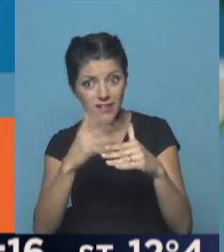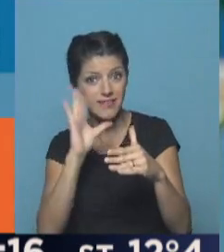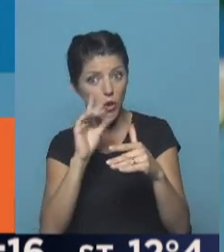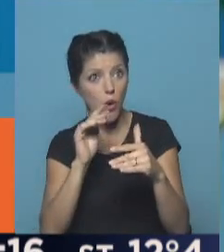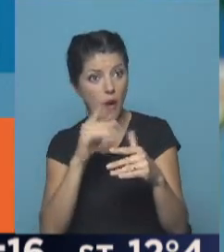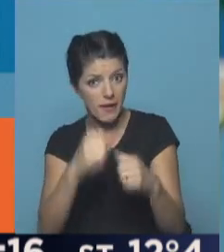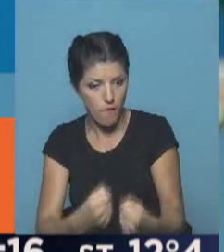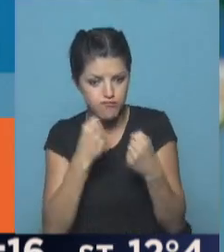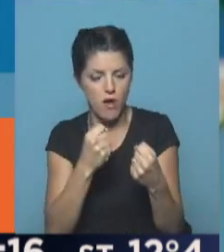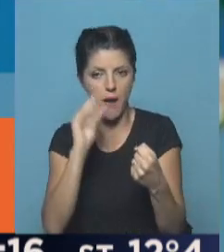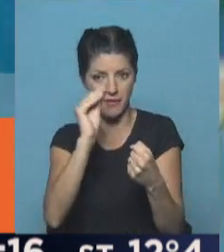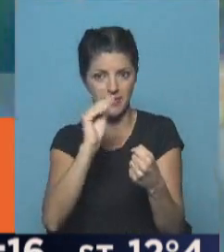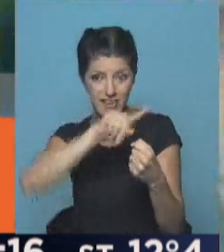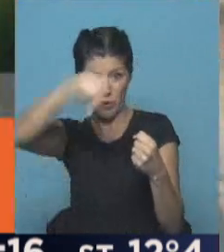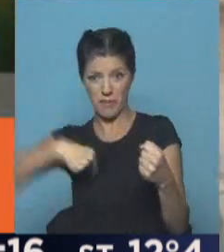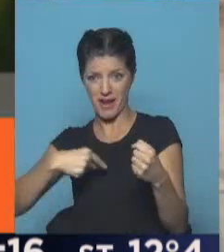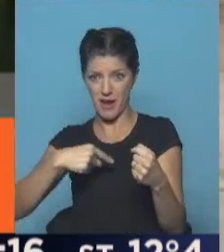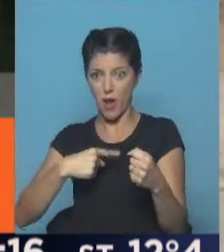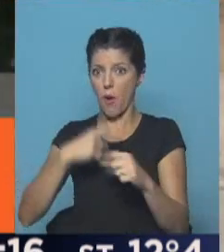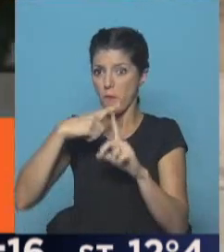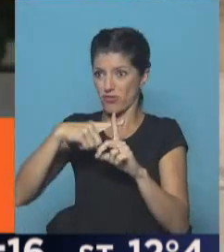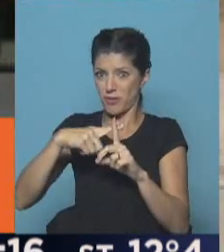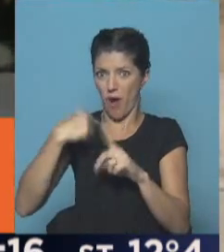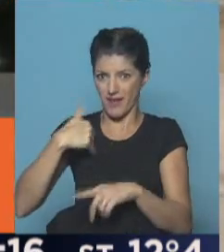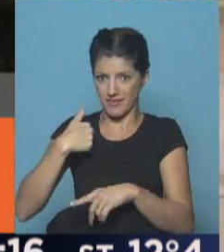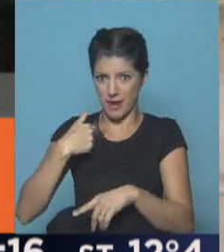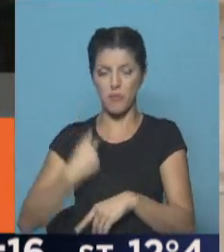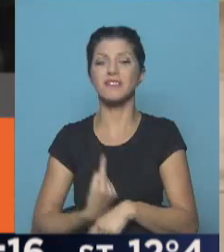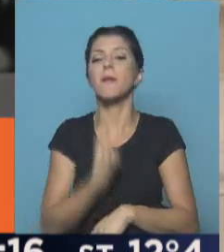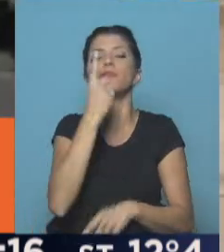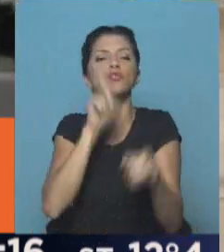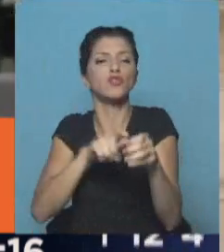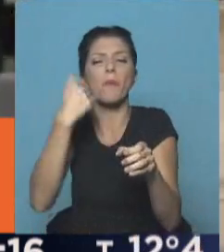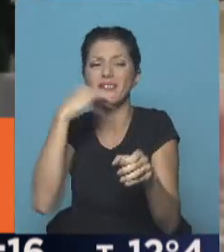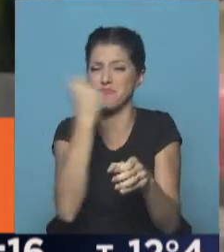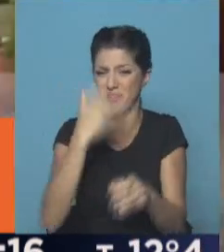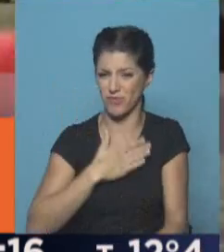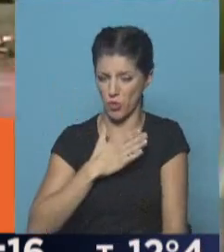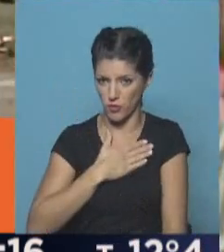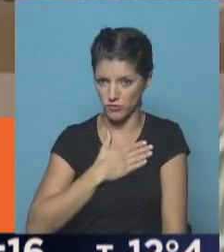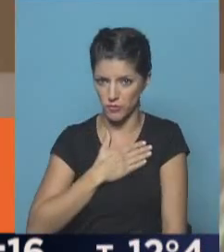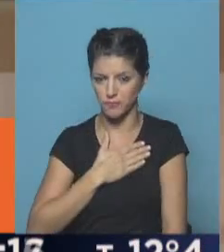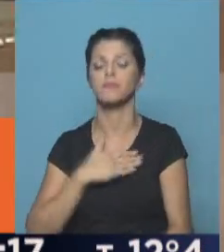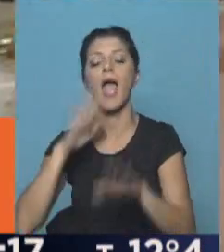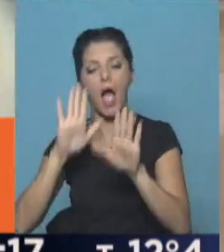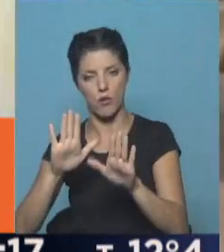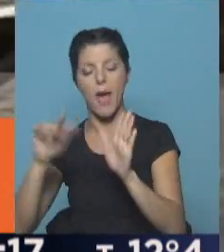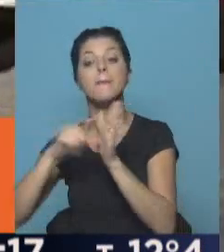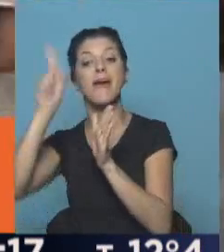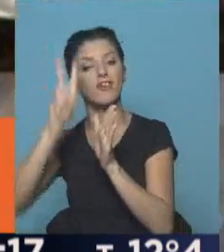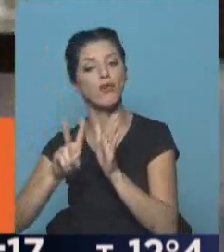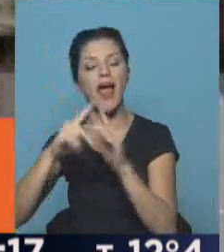los argentinos, porque Brasil es nuestro principal socio. En Venezuela es una visión distinta. La